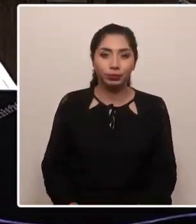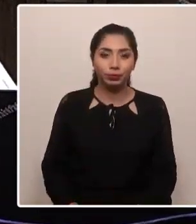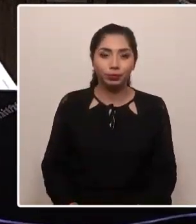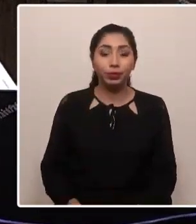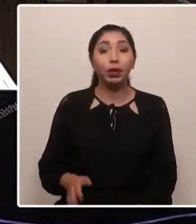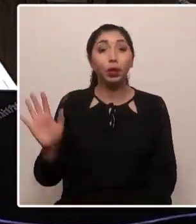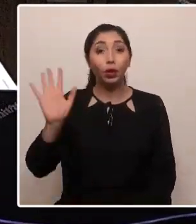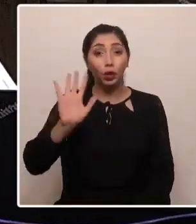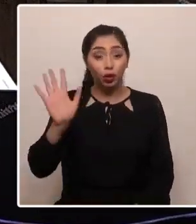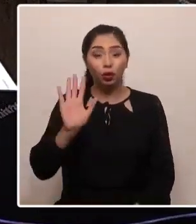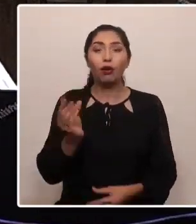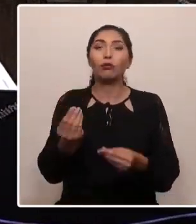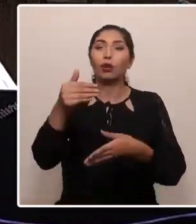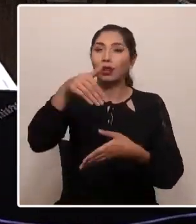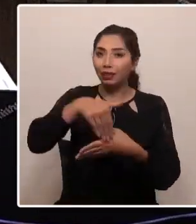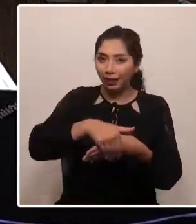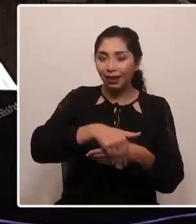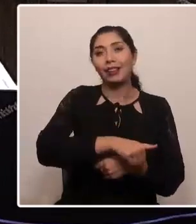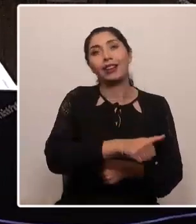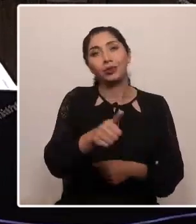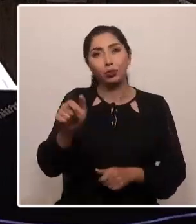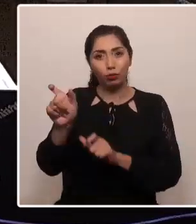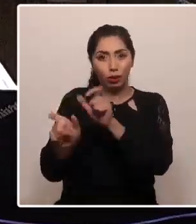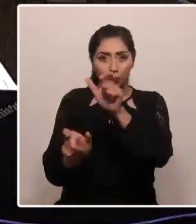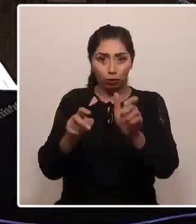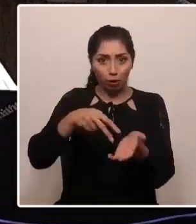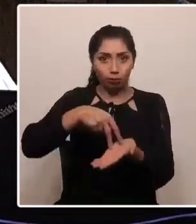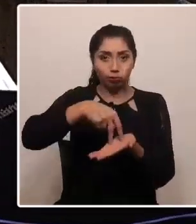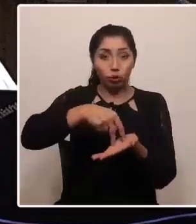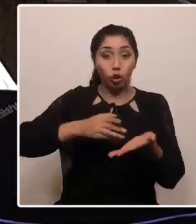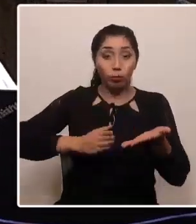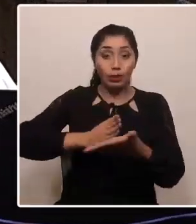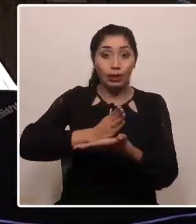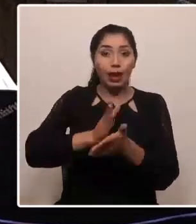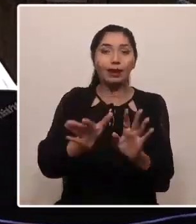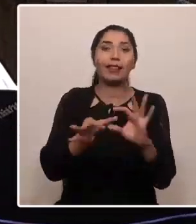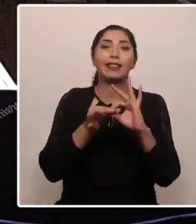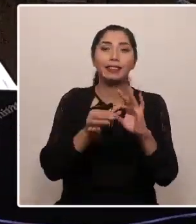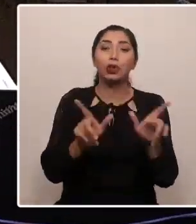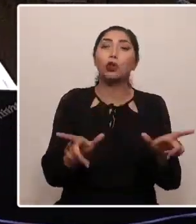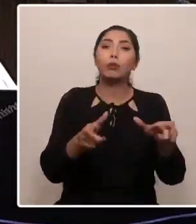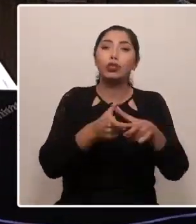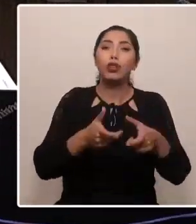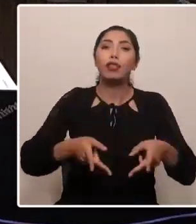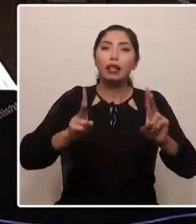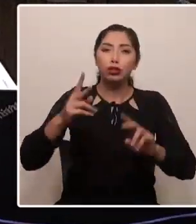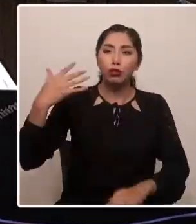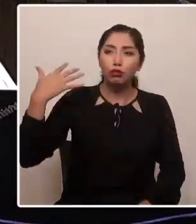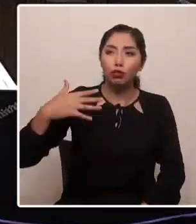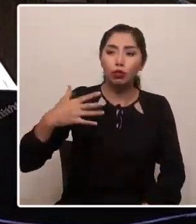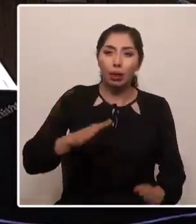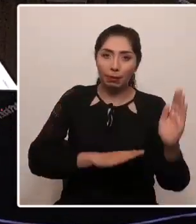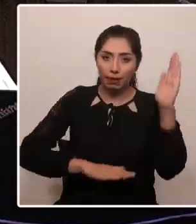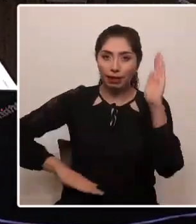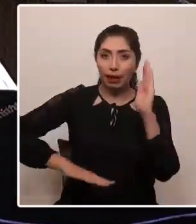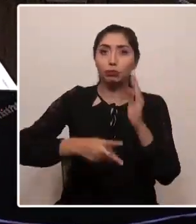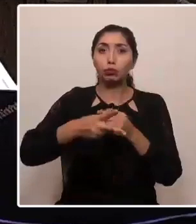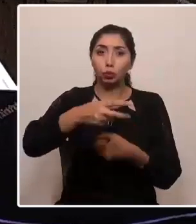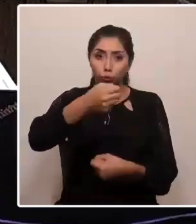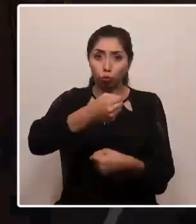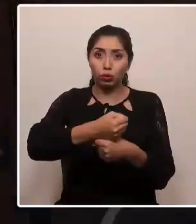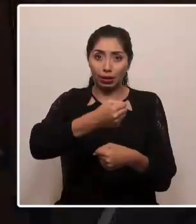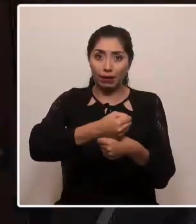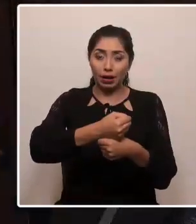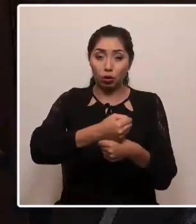Hola, muy buenas tardes a todas y todos los presentes. Comenzaré agradeciendo a la Comisión de Derechos Fundamentales por su gran trabajo y